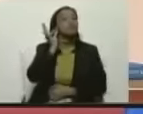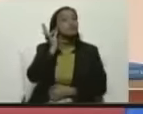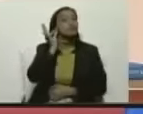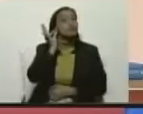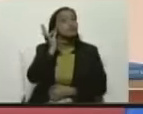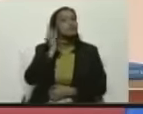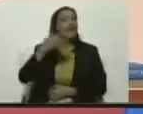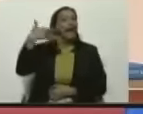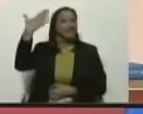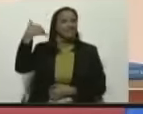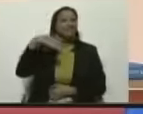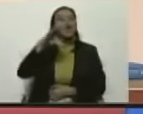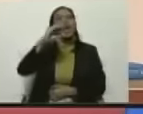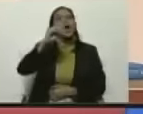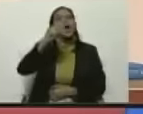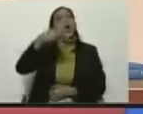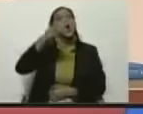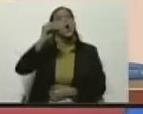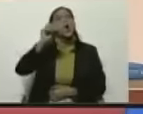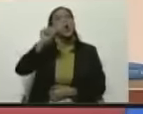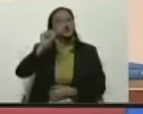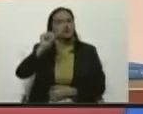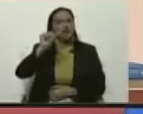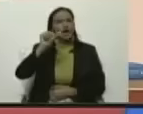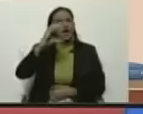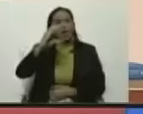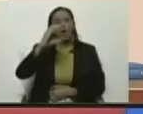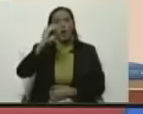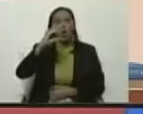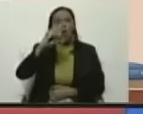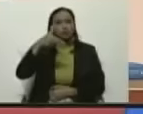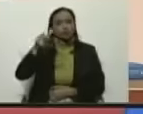García Rocha, que está denunciada por corrupción.